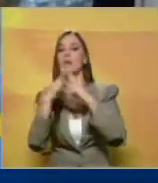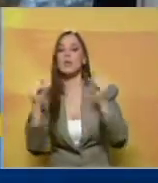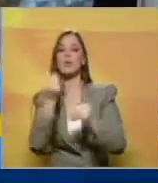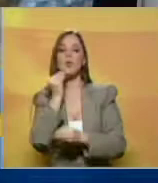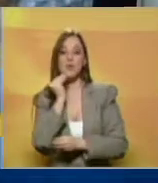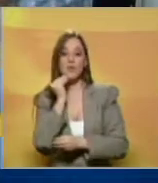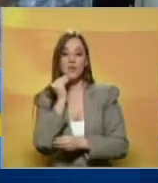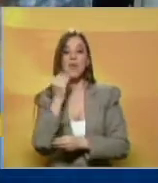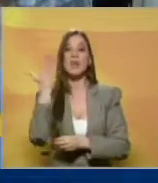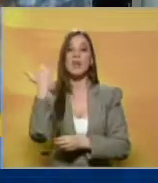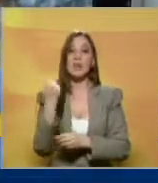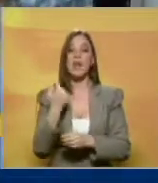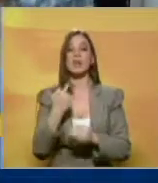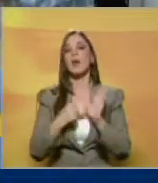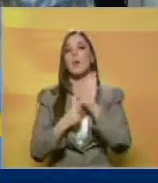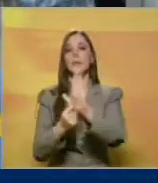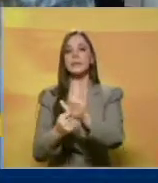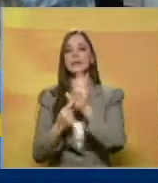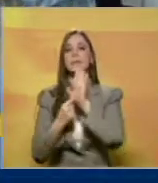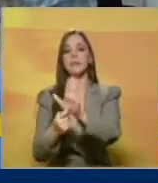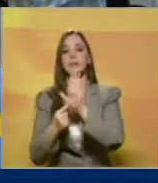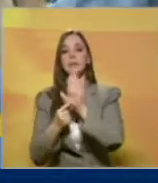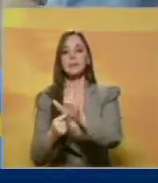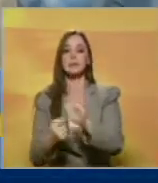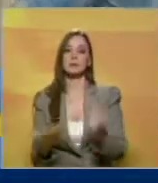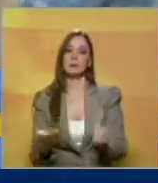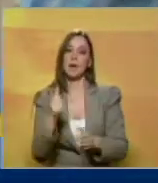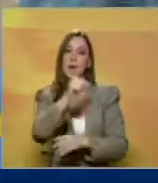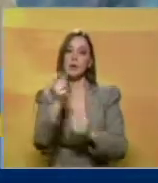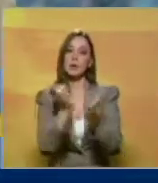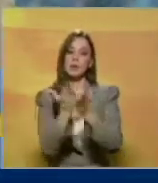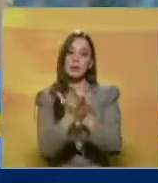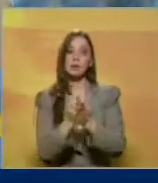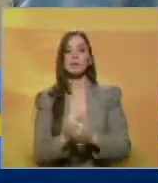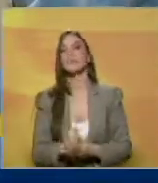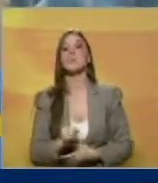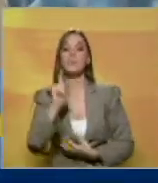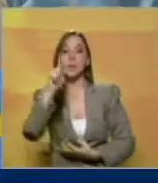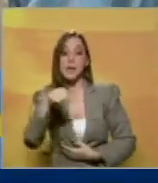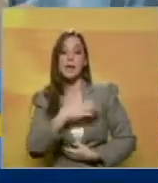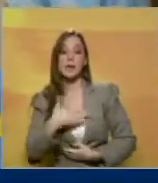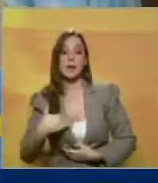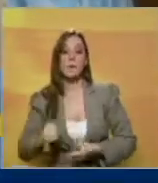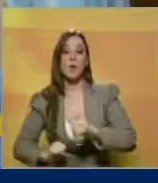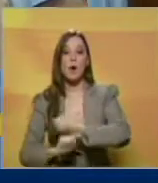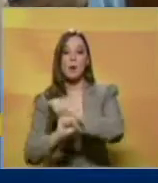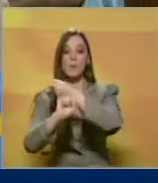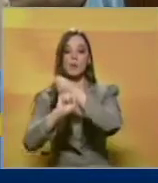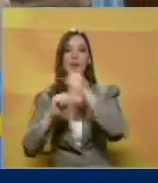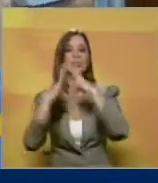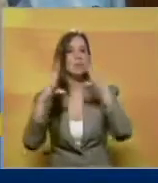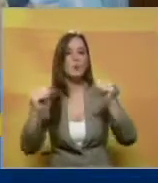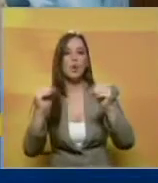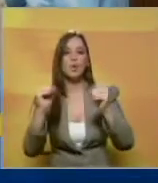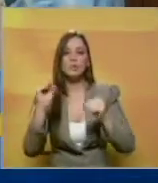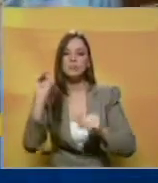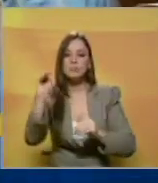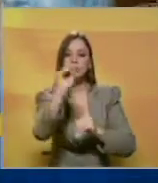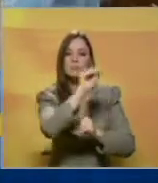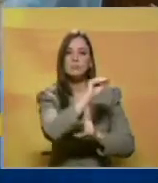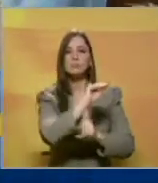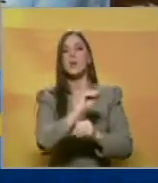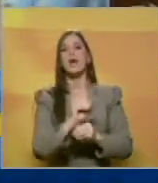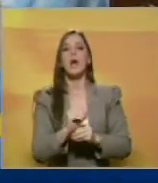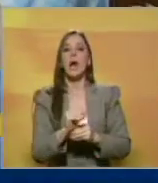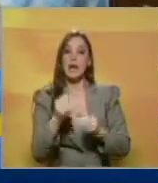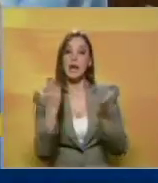fueron sometidos a régimen de presentación o fianza. Igualmente queremos apoyar todas las convocatorias que han hecho nuestros